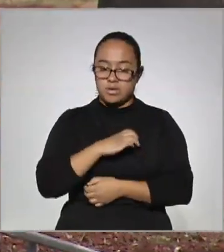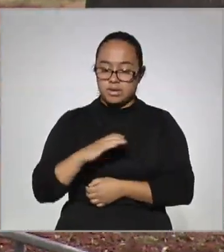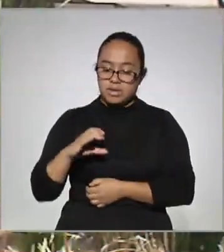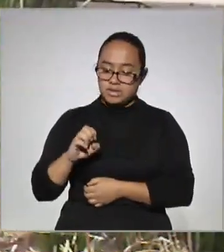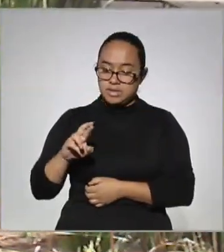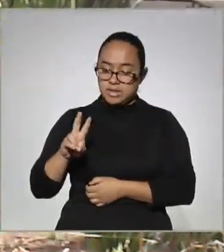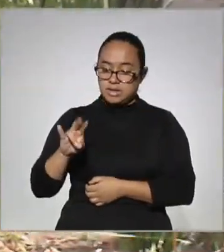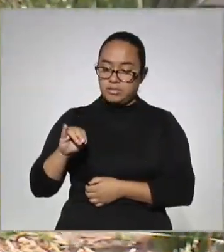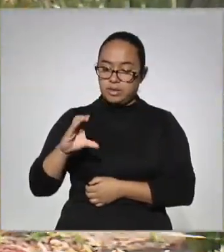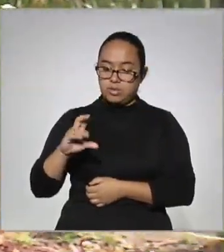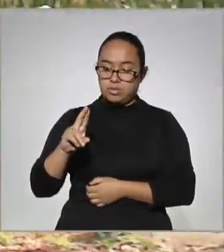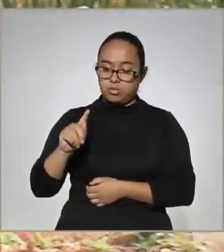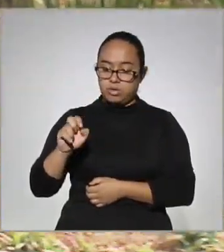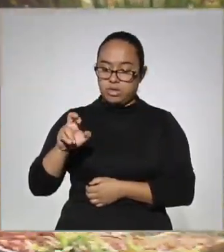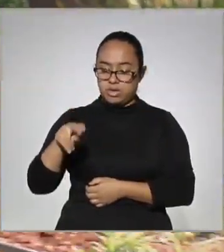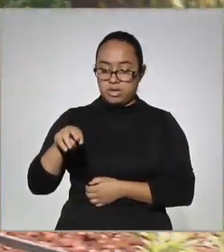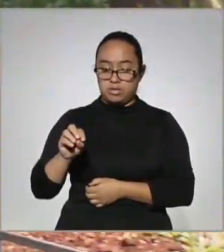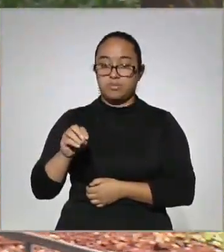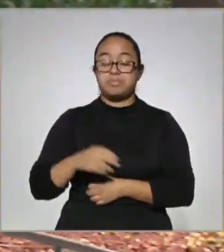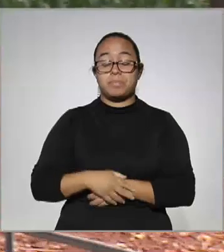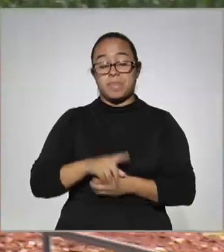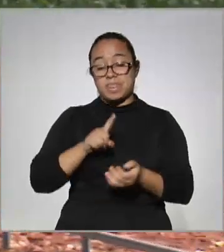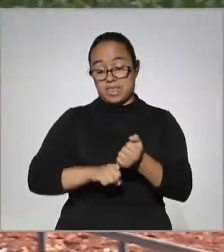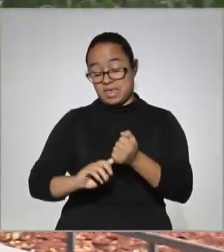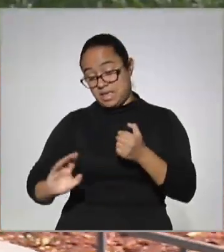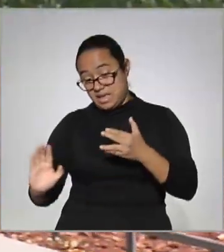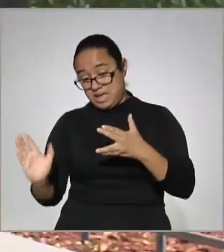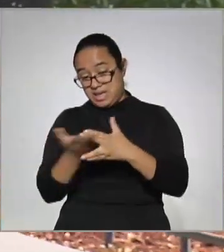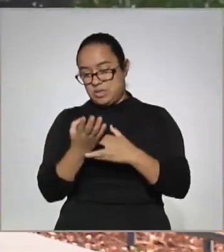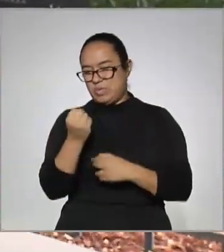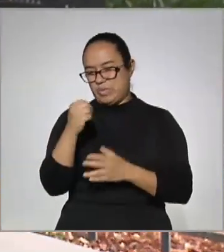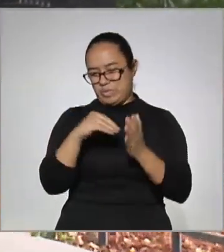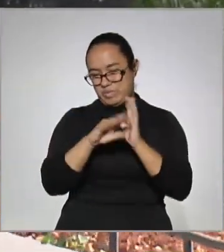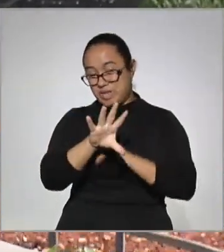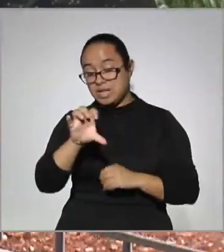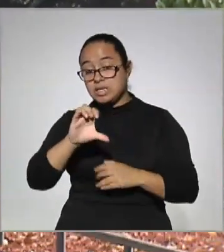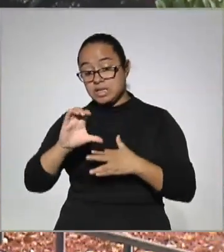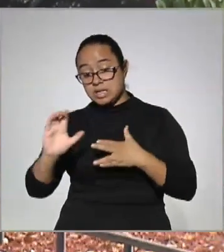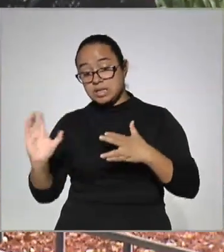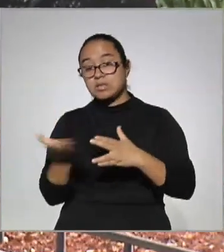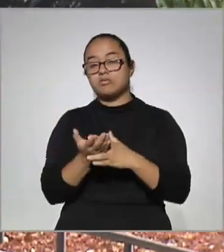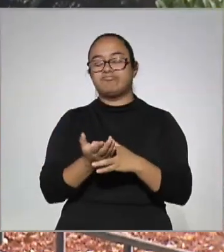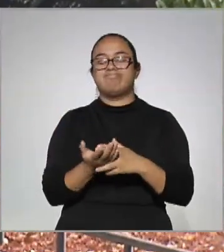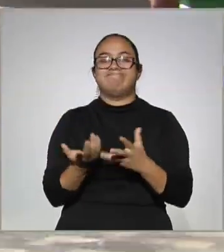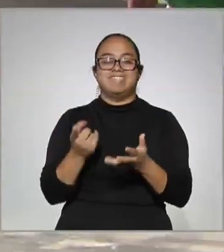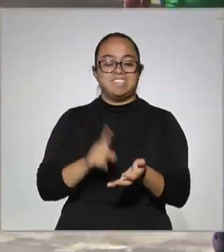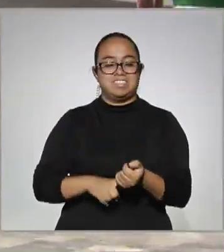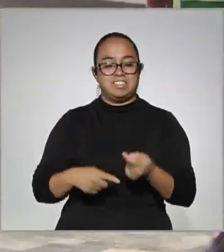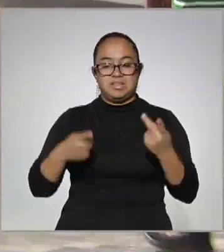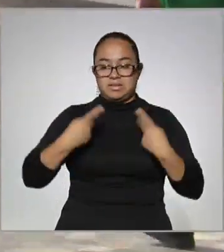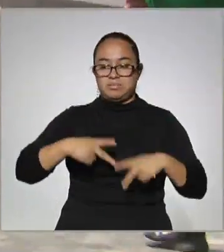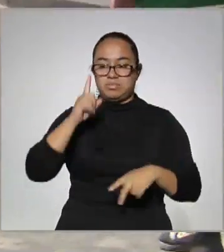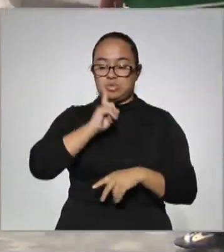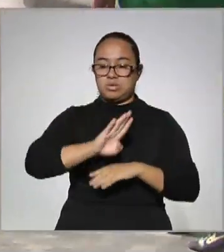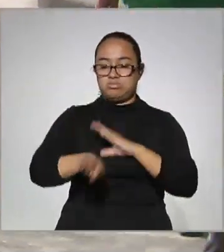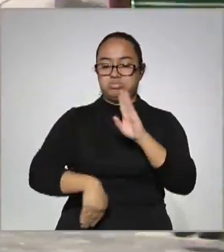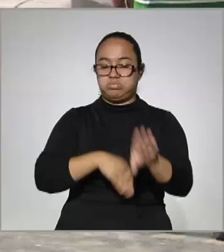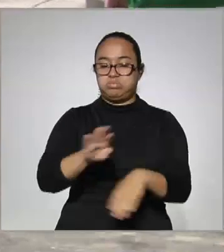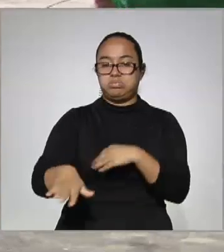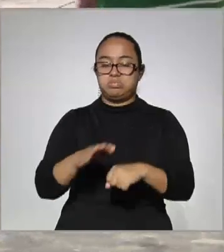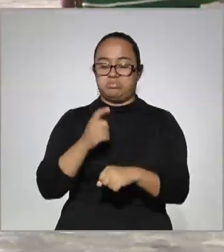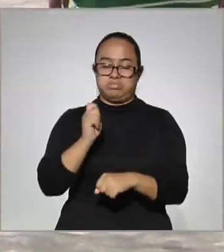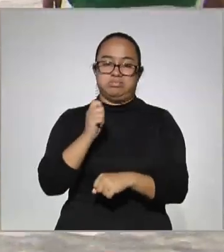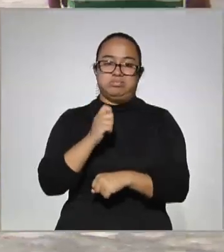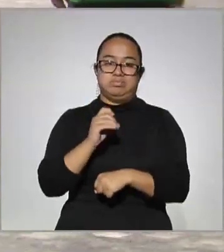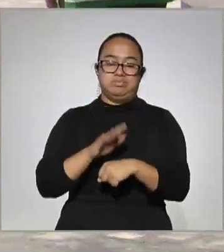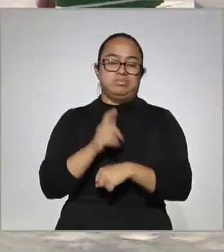cervicuterino y prácticamente la mitad de estos casos representan las muertes por cáncer cervicuterino,